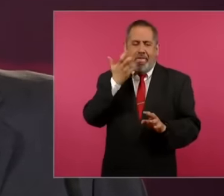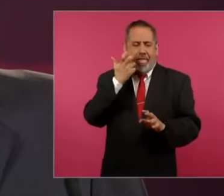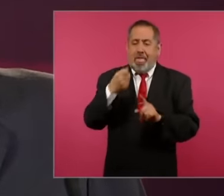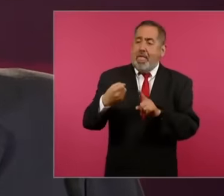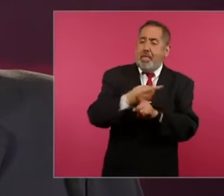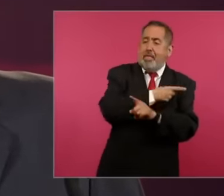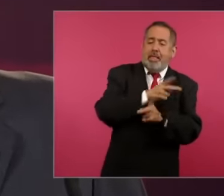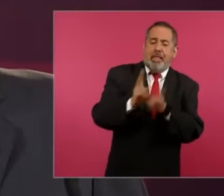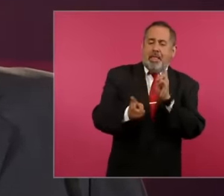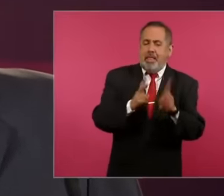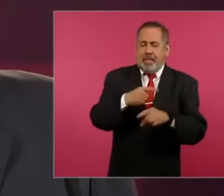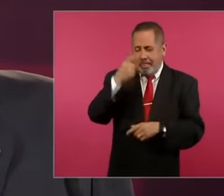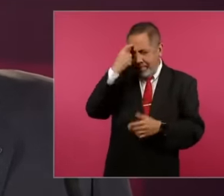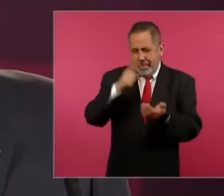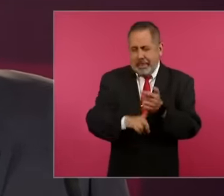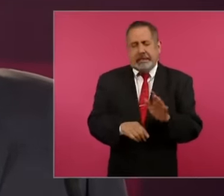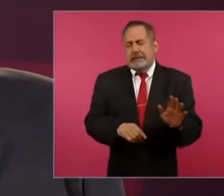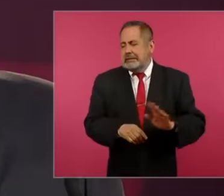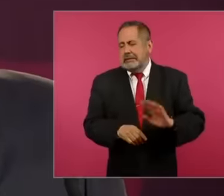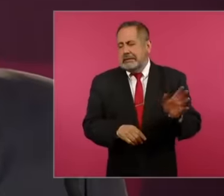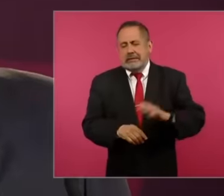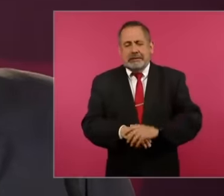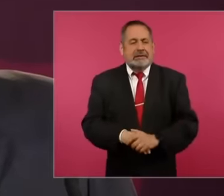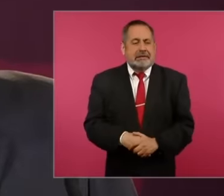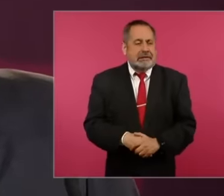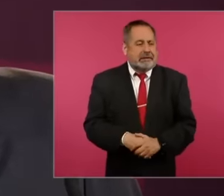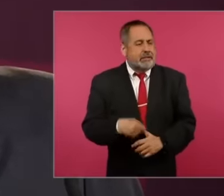malinterpretar el que tengamos